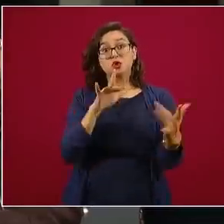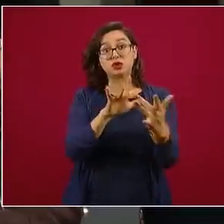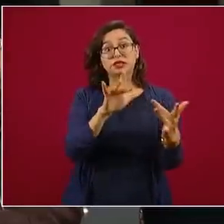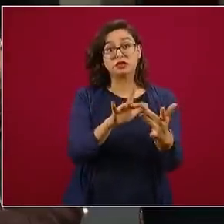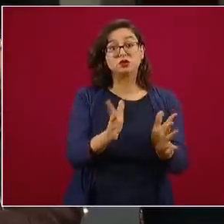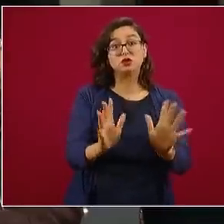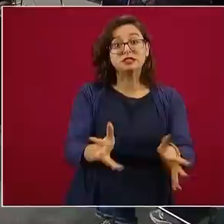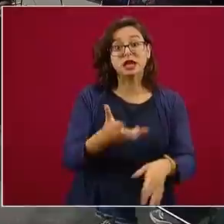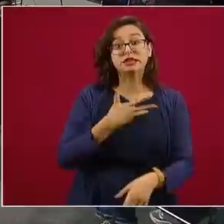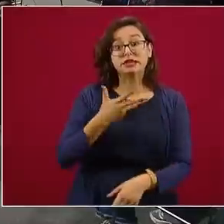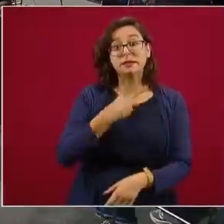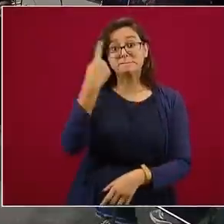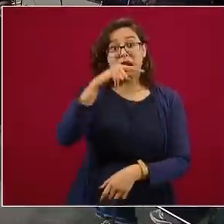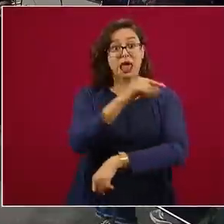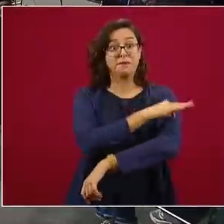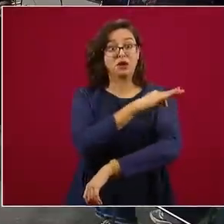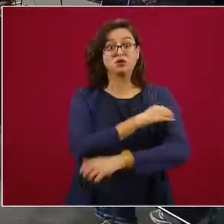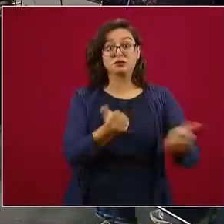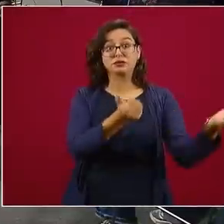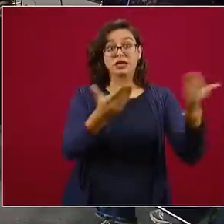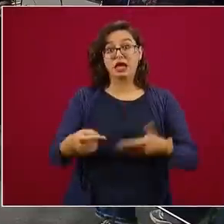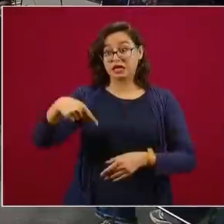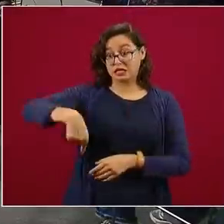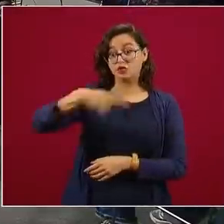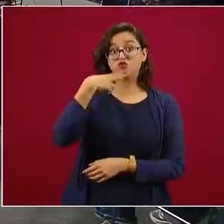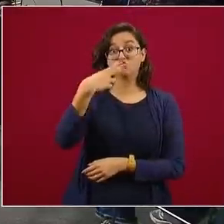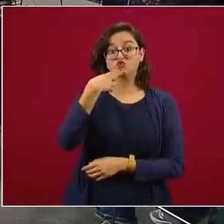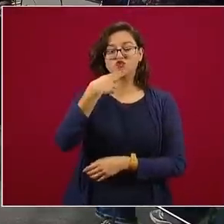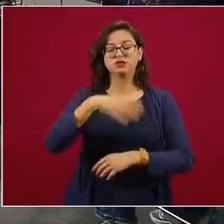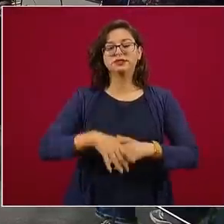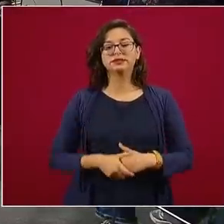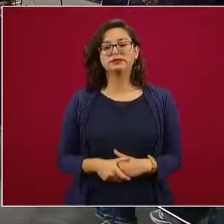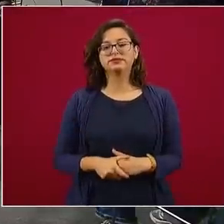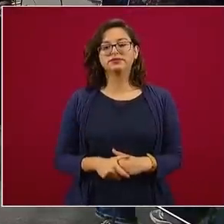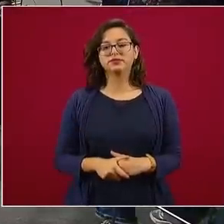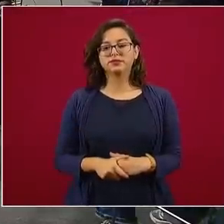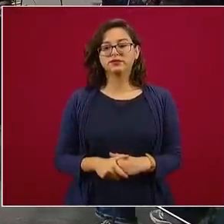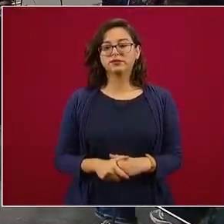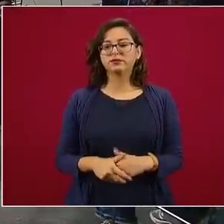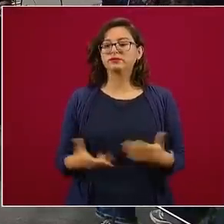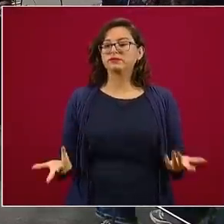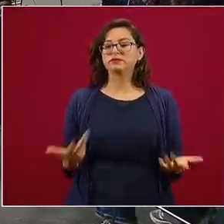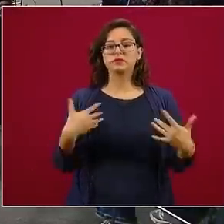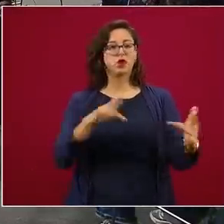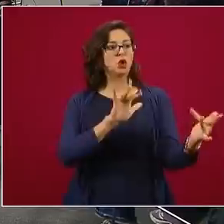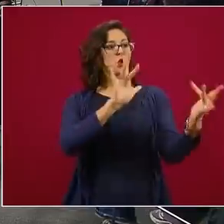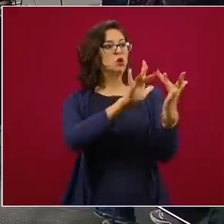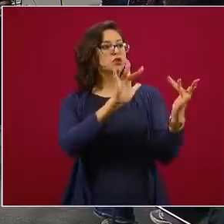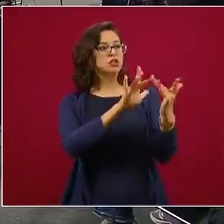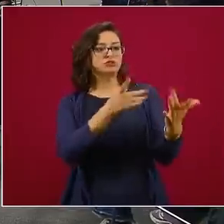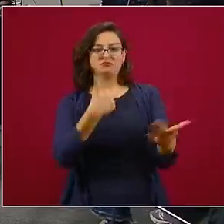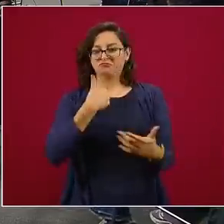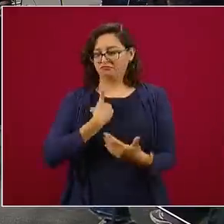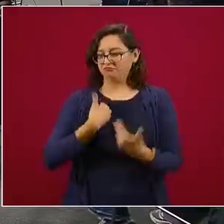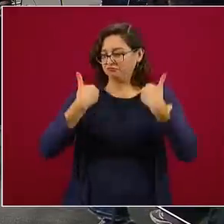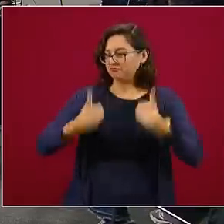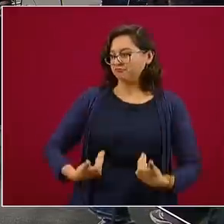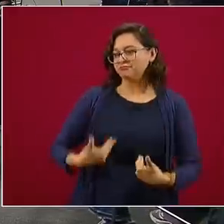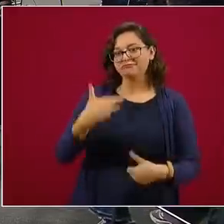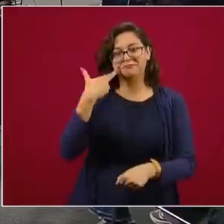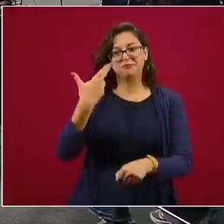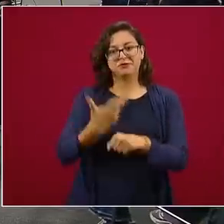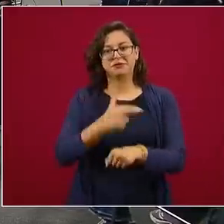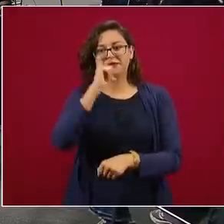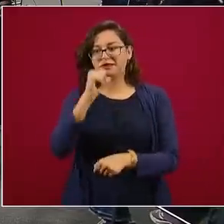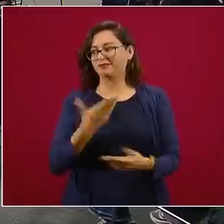para traer esta vacuna o utilizarla aquí en México? ¿Cómo no? Lo del contacto le corresponde a la Cancillería. Aquí está nuestro